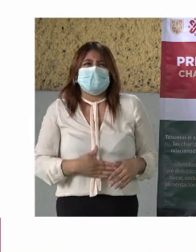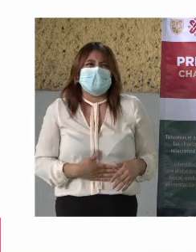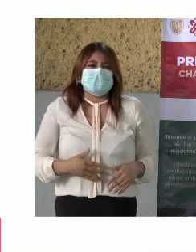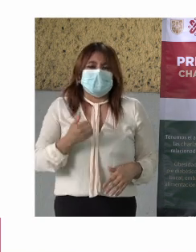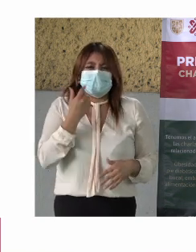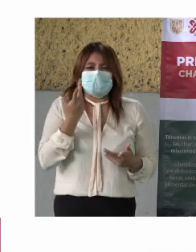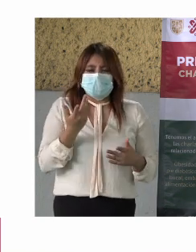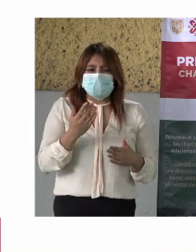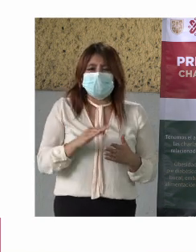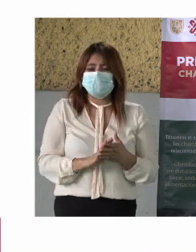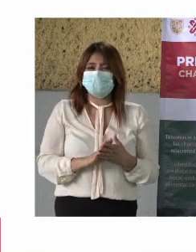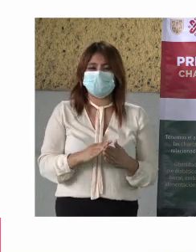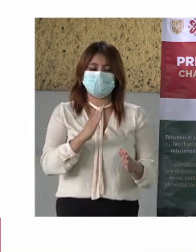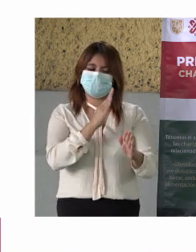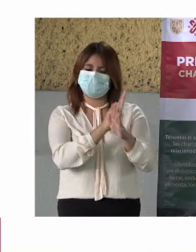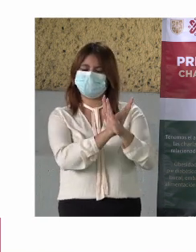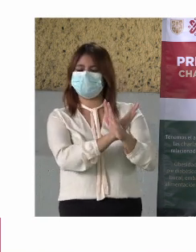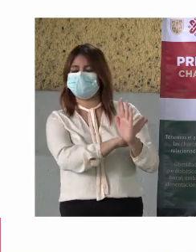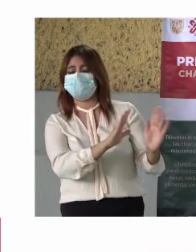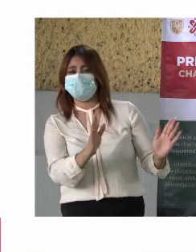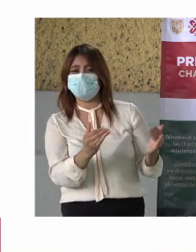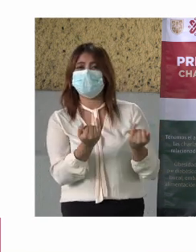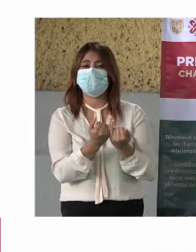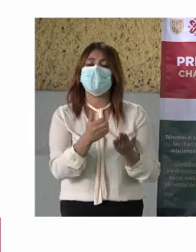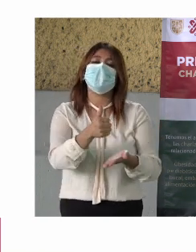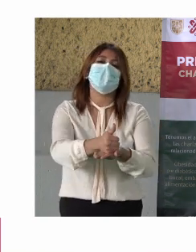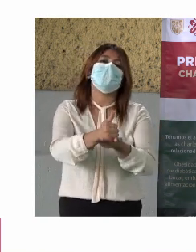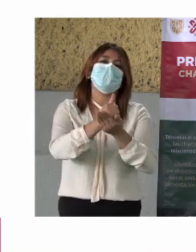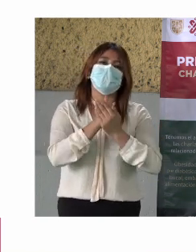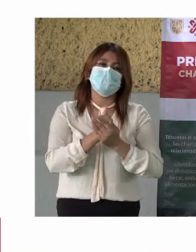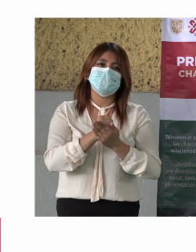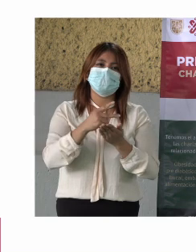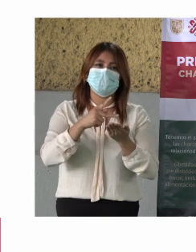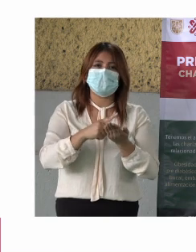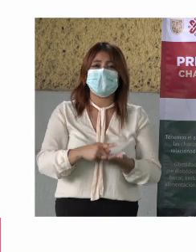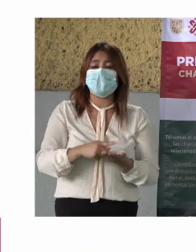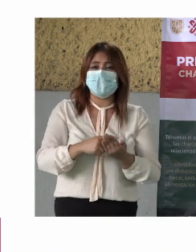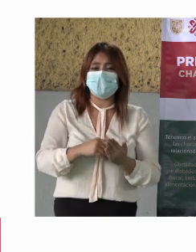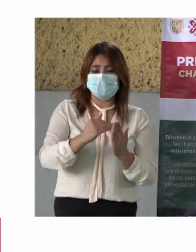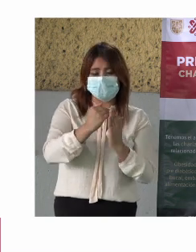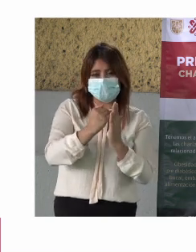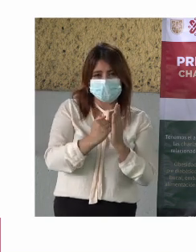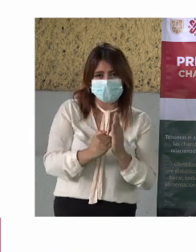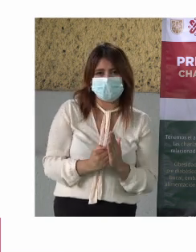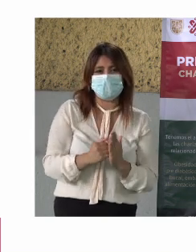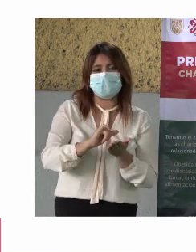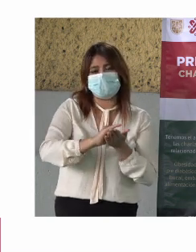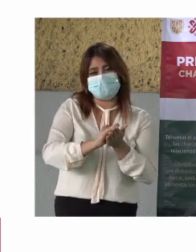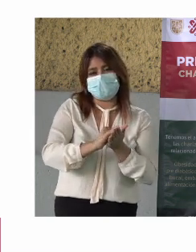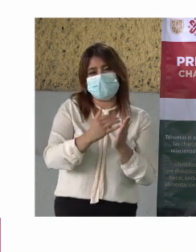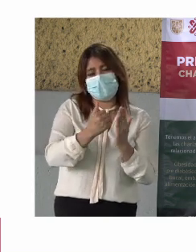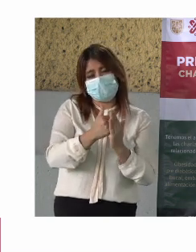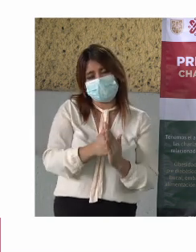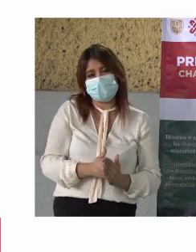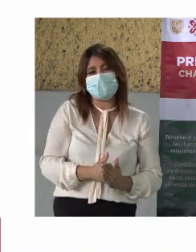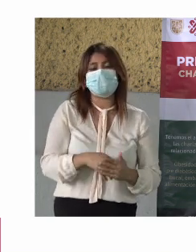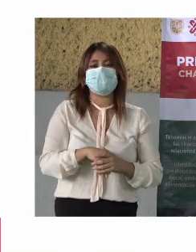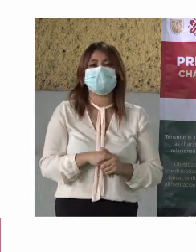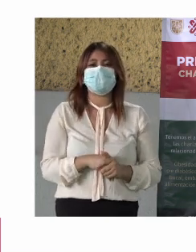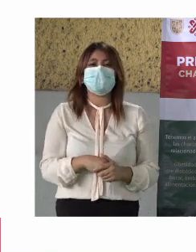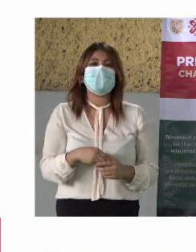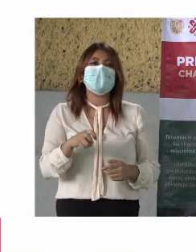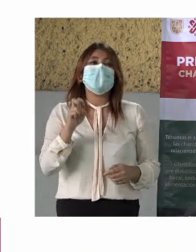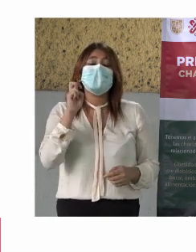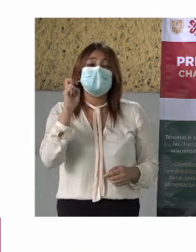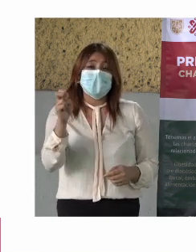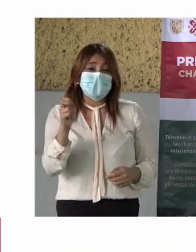nos quitan el hambre y nos van a ayudar también a bajar de peso. Entonces ya decíamos, estos inhibidores del DPP4 bloquean